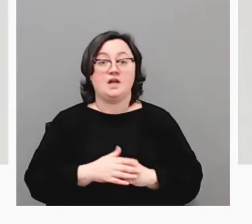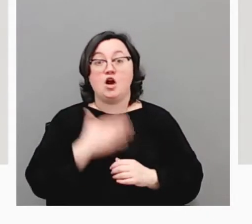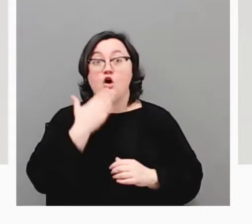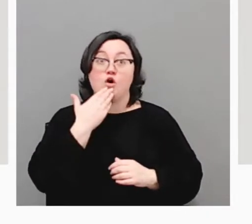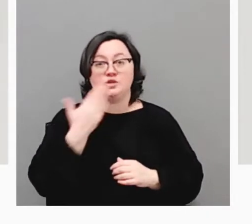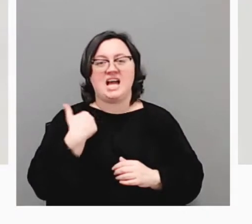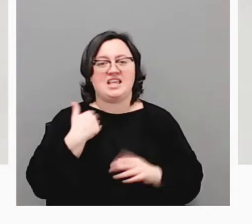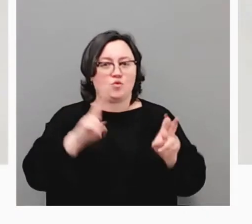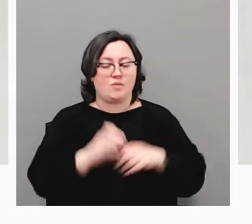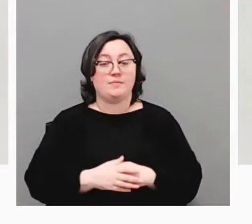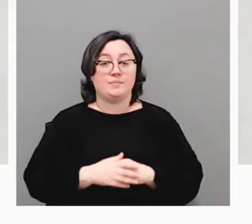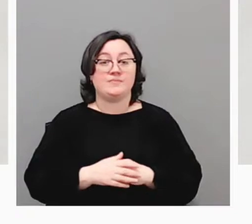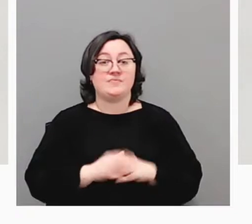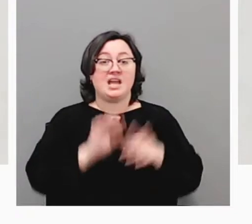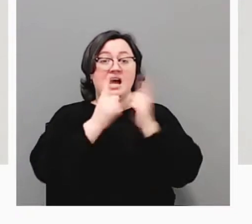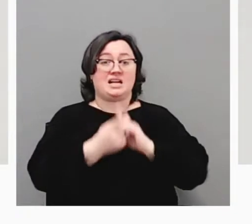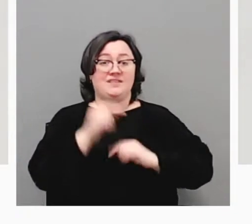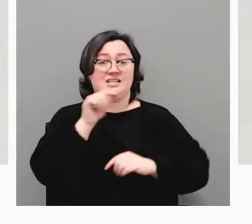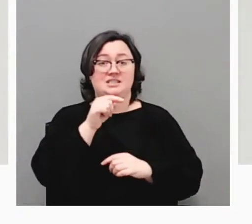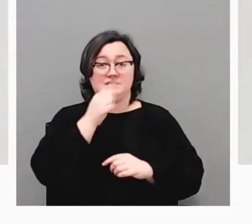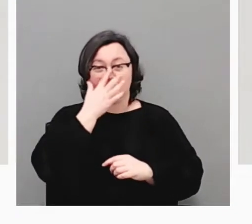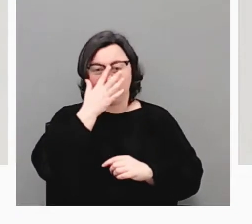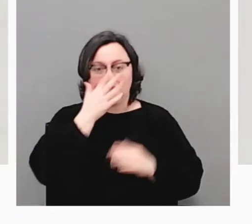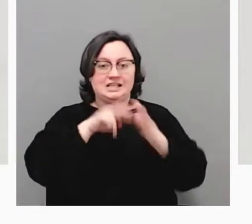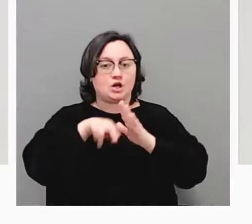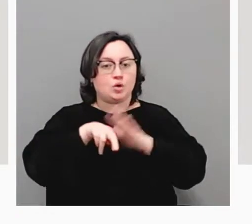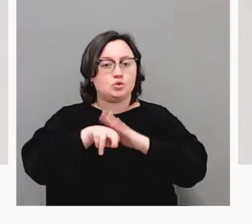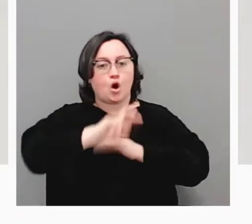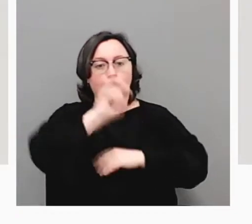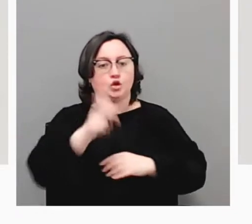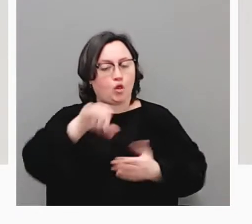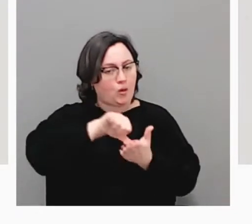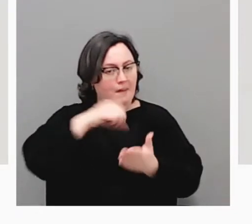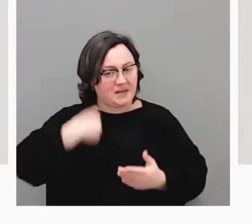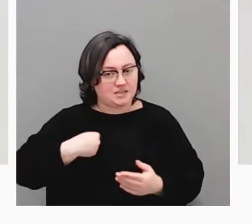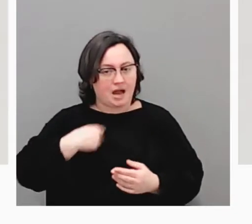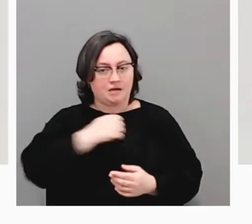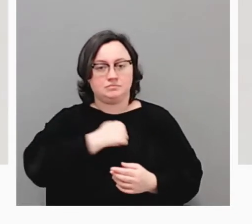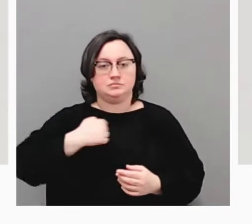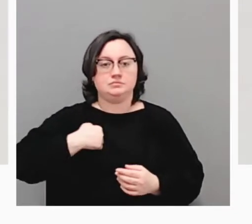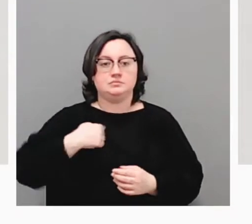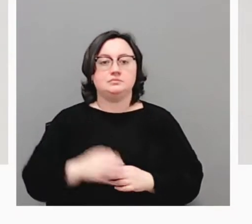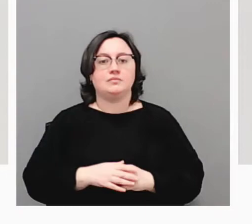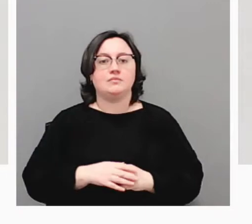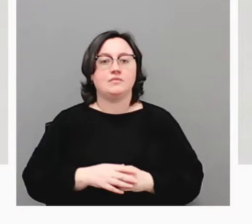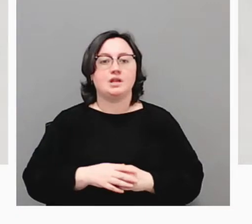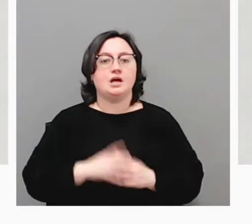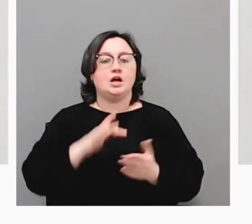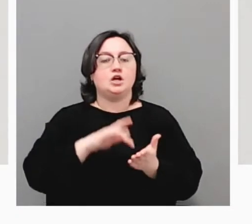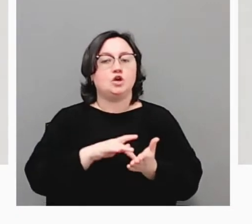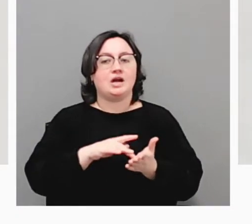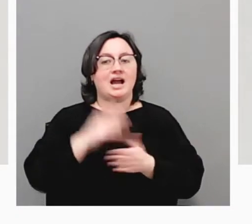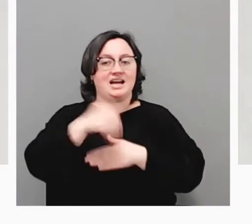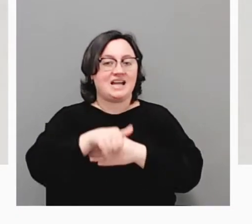Todo lo contrario de este otro recurso, que está en la misma ciudad, Piotrowska, toma el nombre de la calle en la que